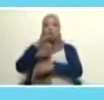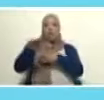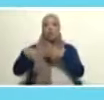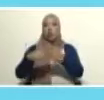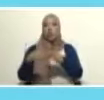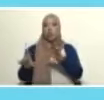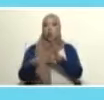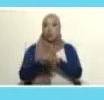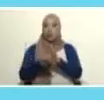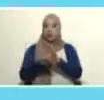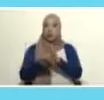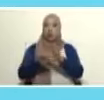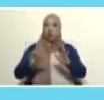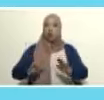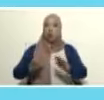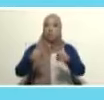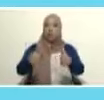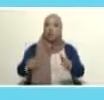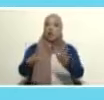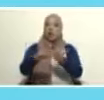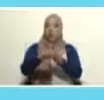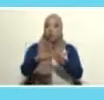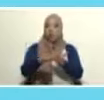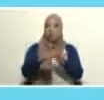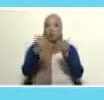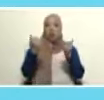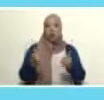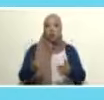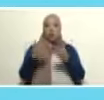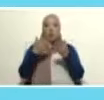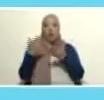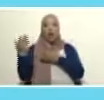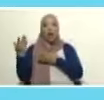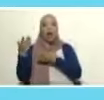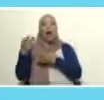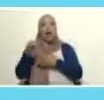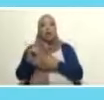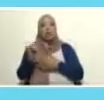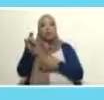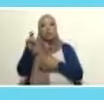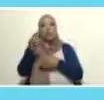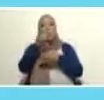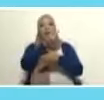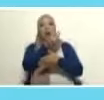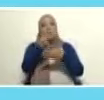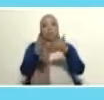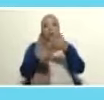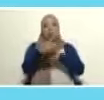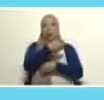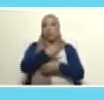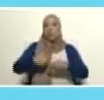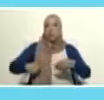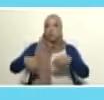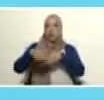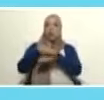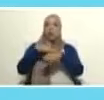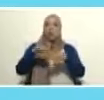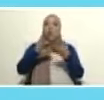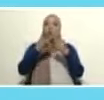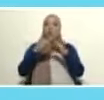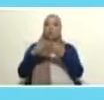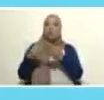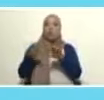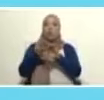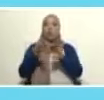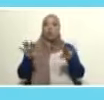llegaron. Y le voy a dar el pase conversadito al viceministro de Comunidades Educativas y